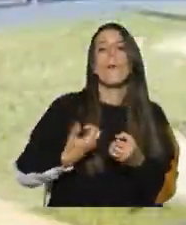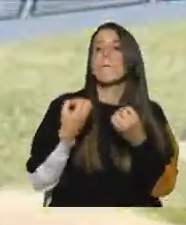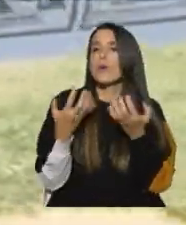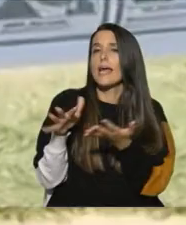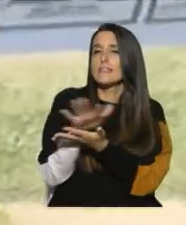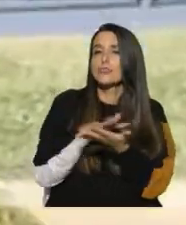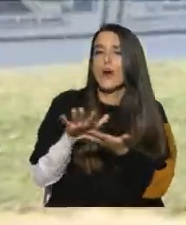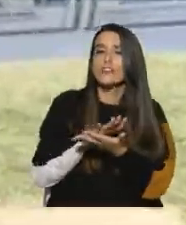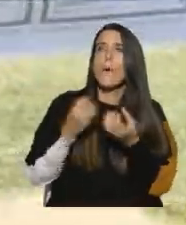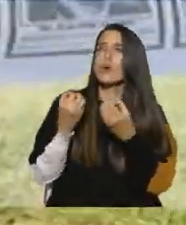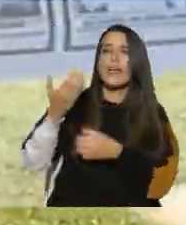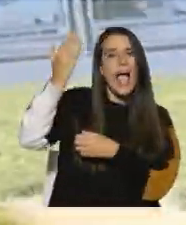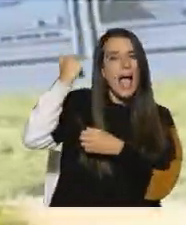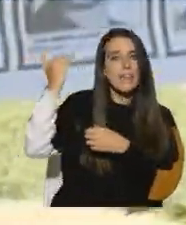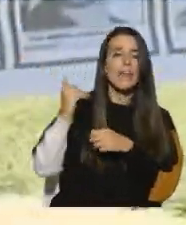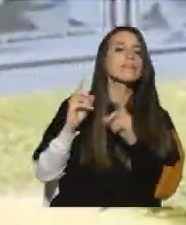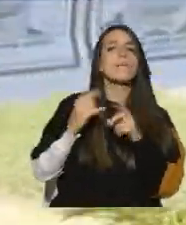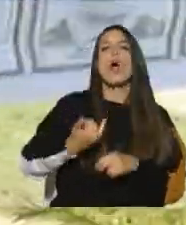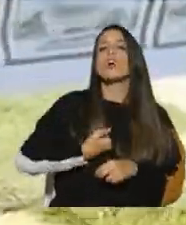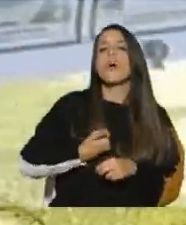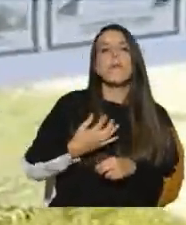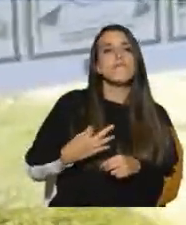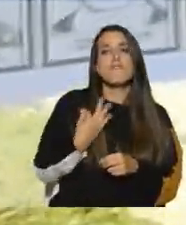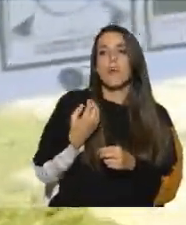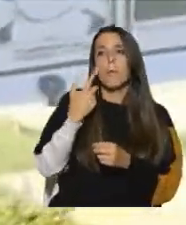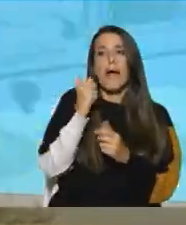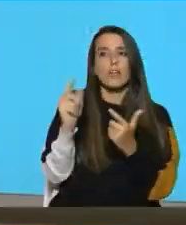lo que sucedió y, sobre todo, cómo vivieron sin él.